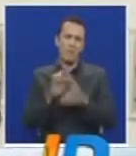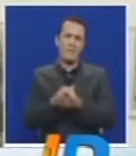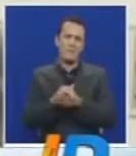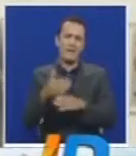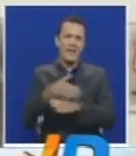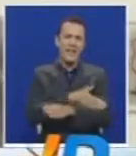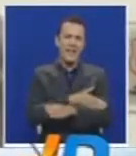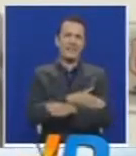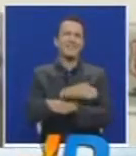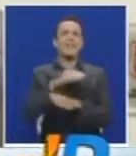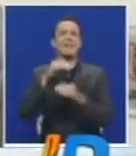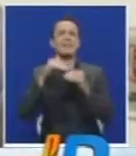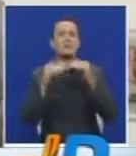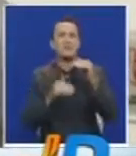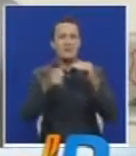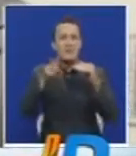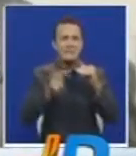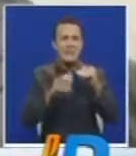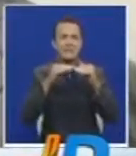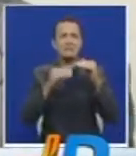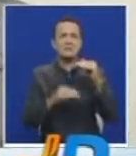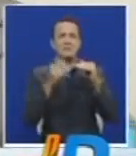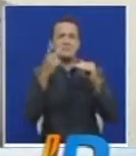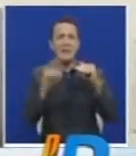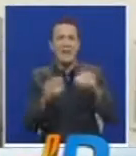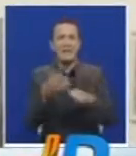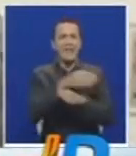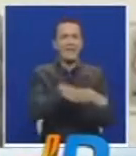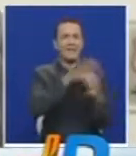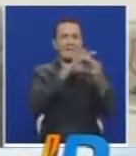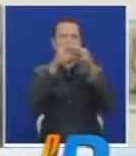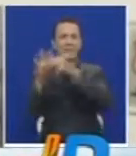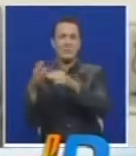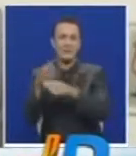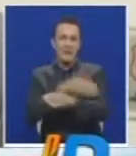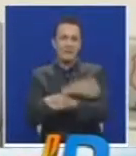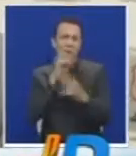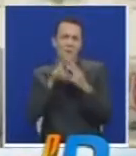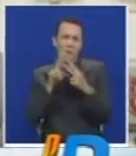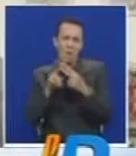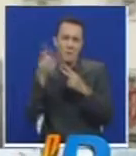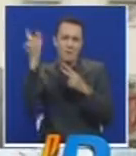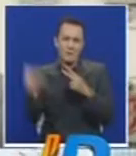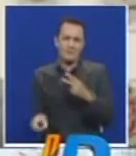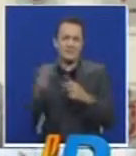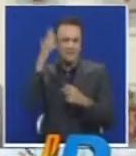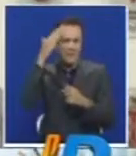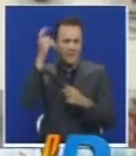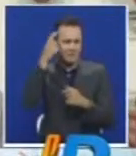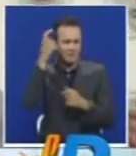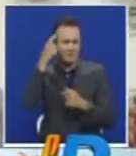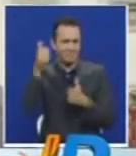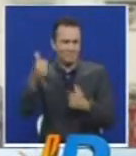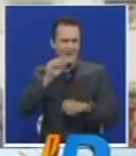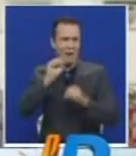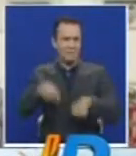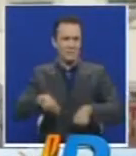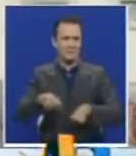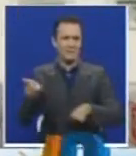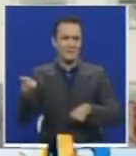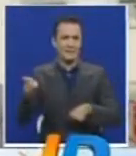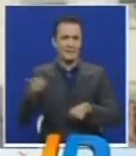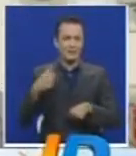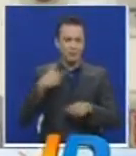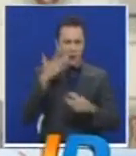torneos sub-17, sub-20, preolímpicos, y yo sabía de la capacidad de él, de que era